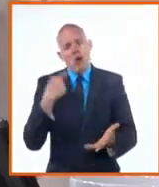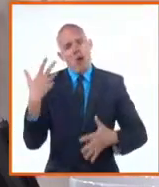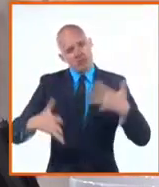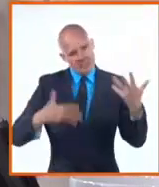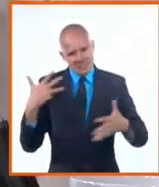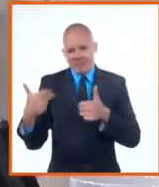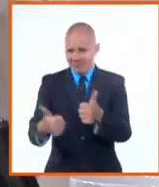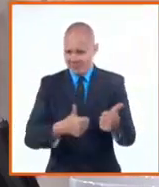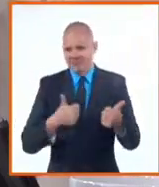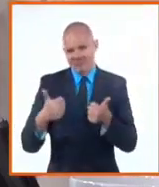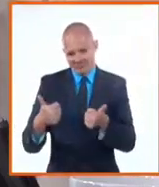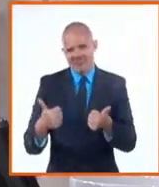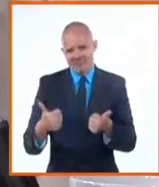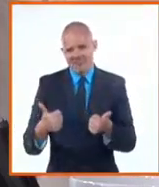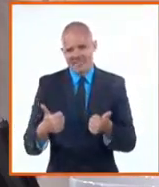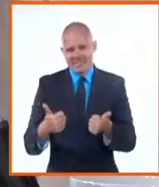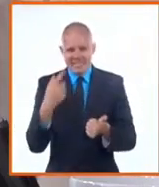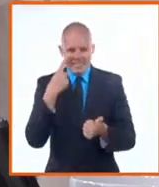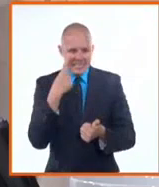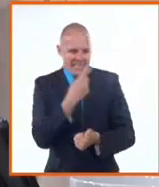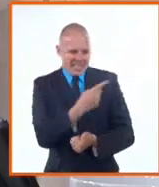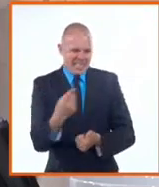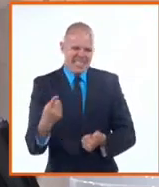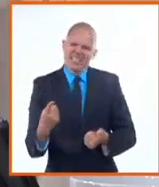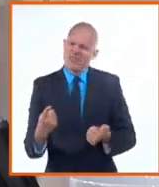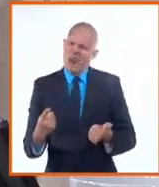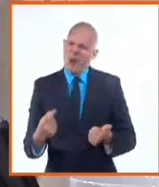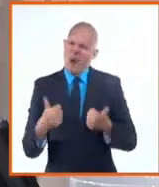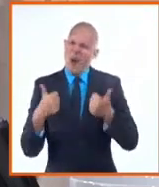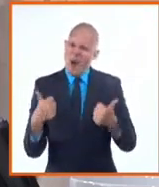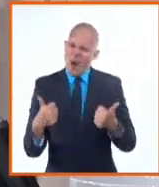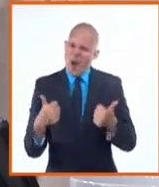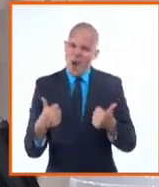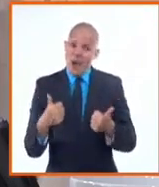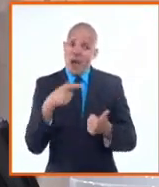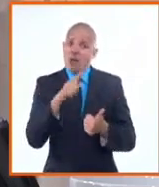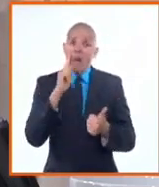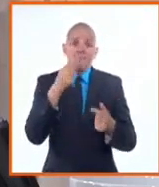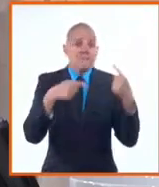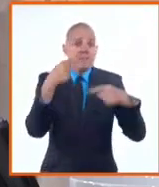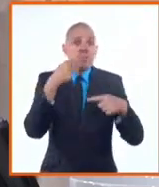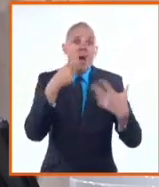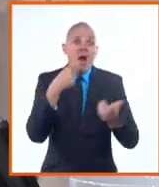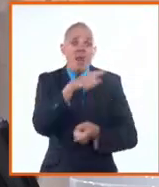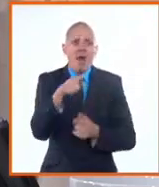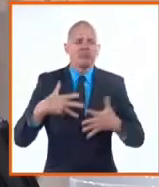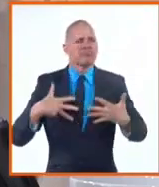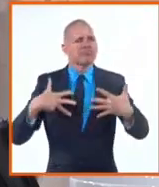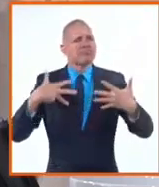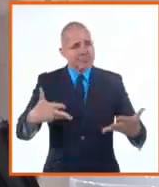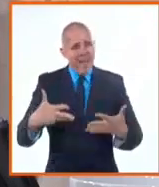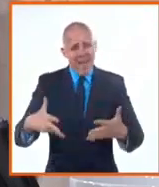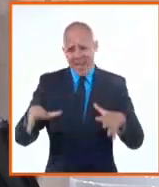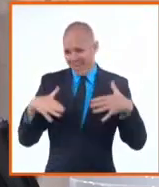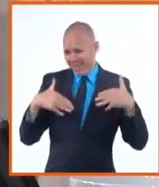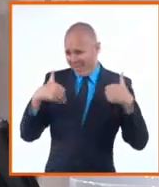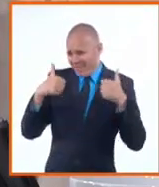contentos con con toda la entrega por sobre todo que dio ese colectivo de dirección y esos atletas en el juego de